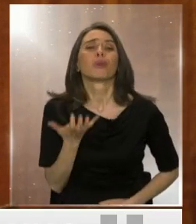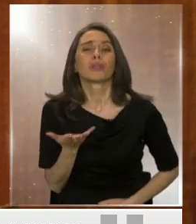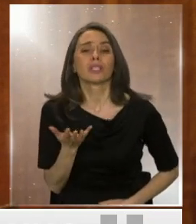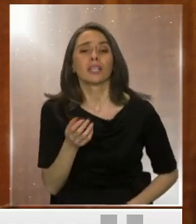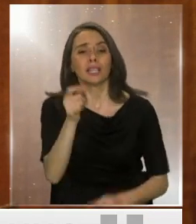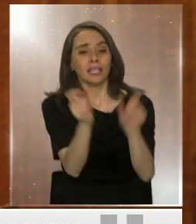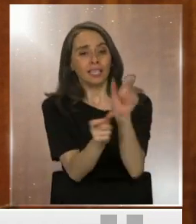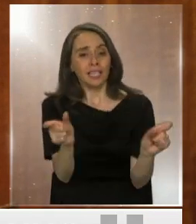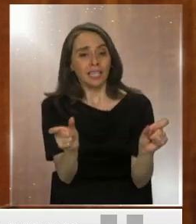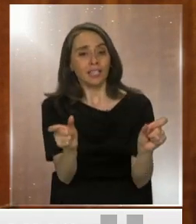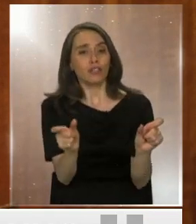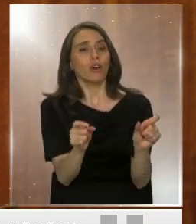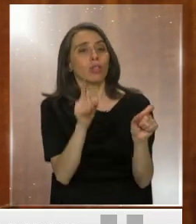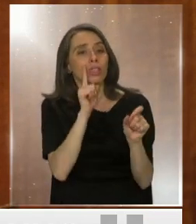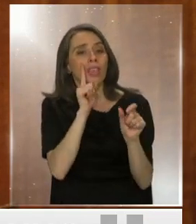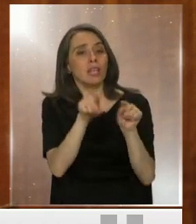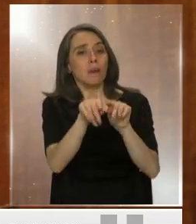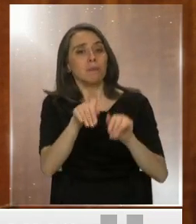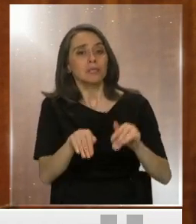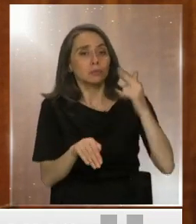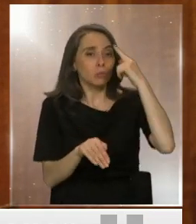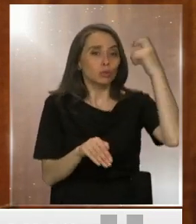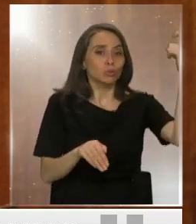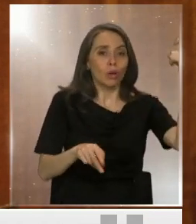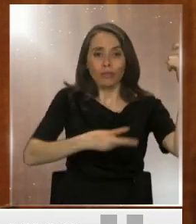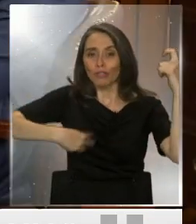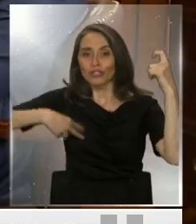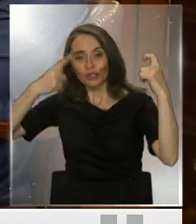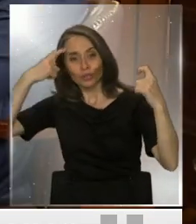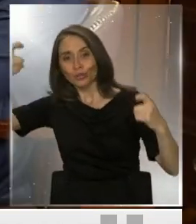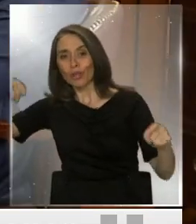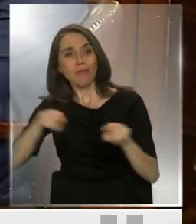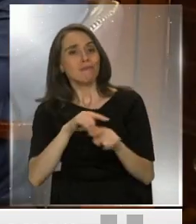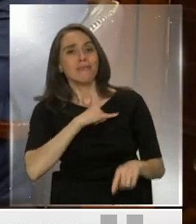ellos comparten los mismos sueños que nosotros compartimos